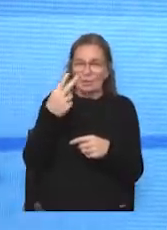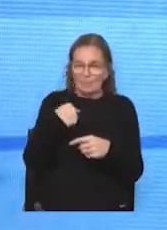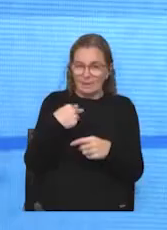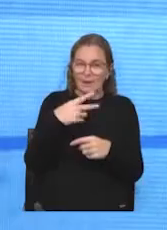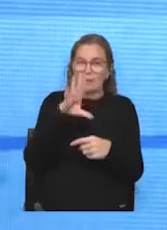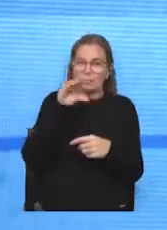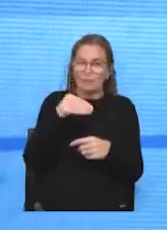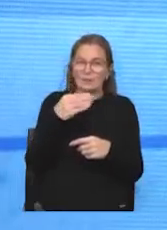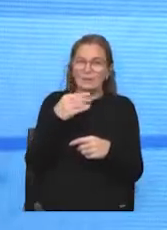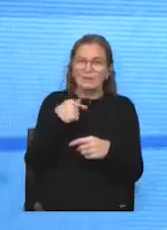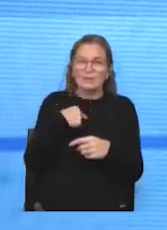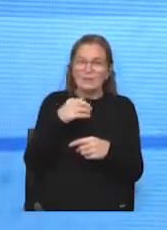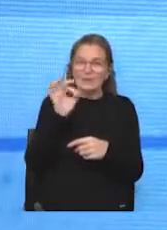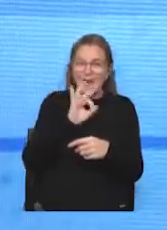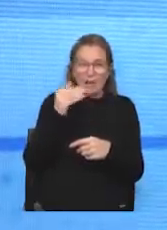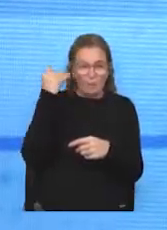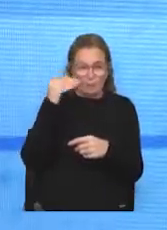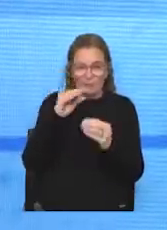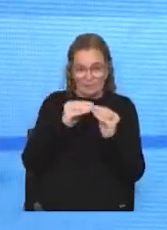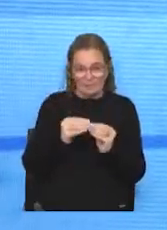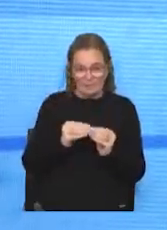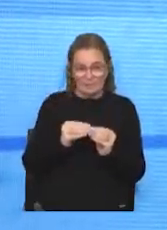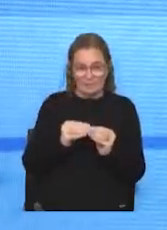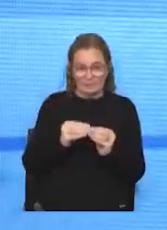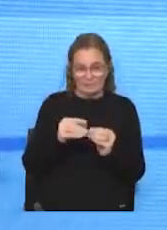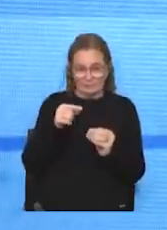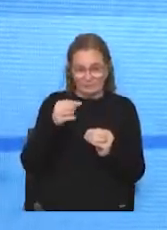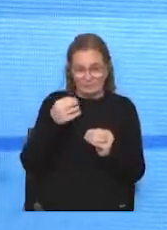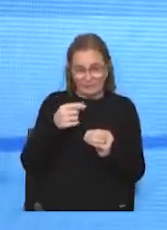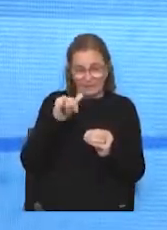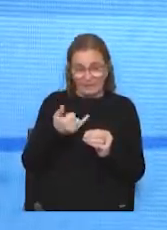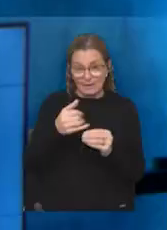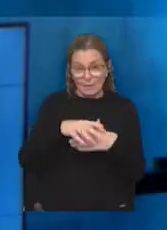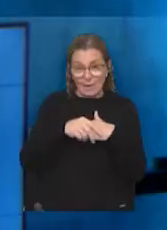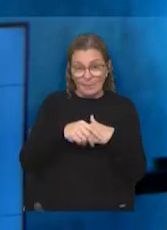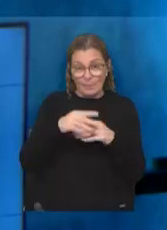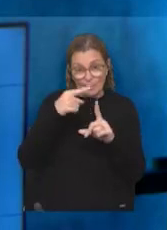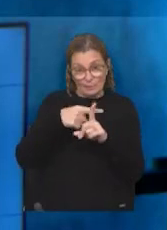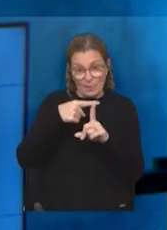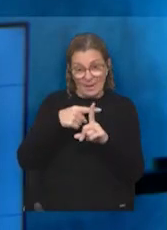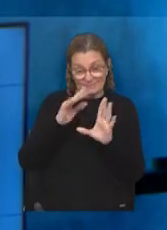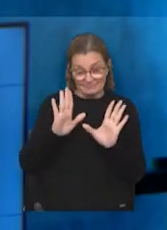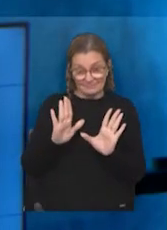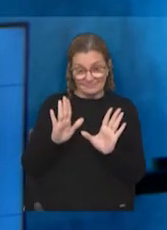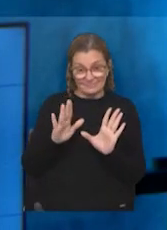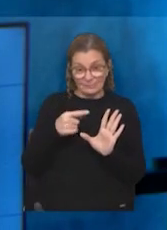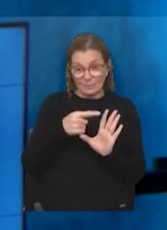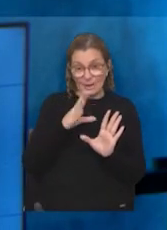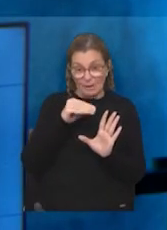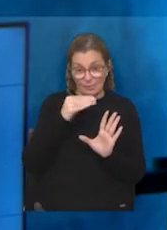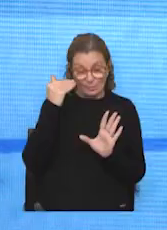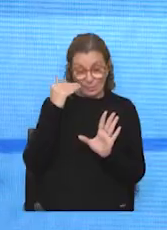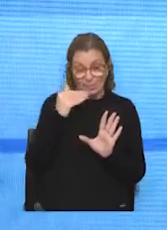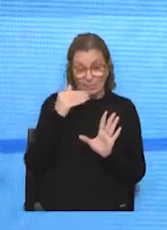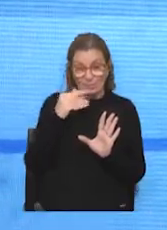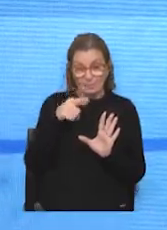tod y yo no tengo nada con las profes matemátic ya tengo amigos que suman yo me despido y Mario Le va a quedar hablando